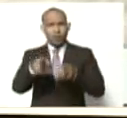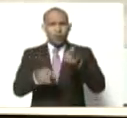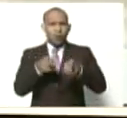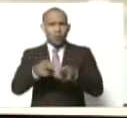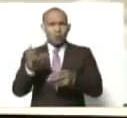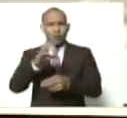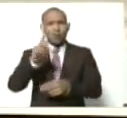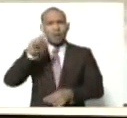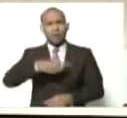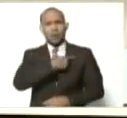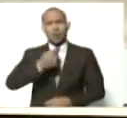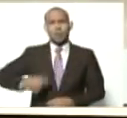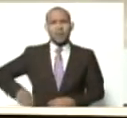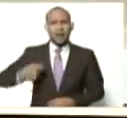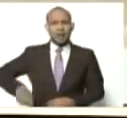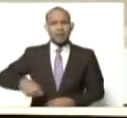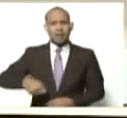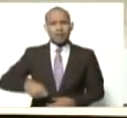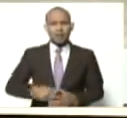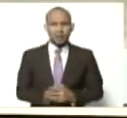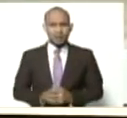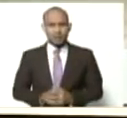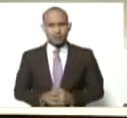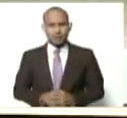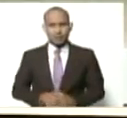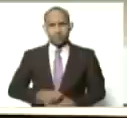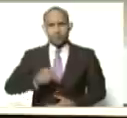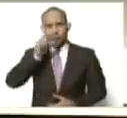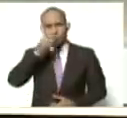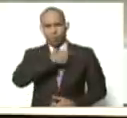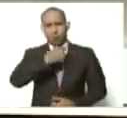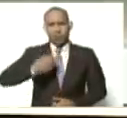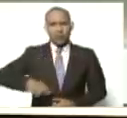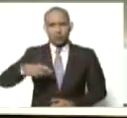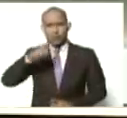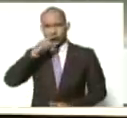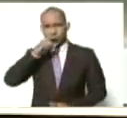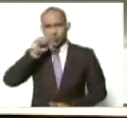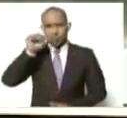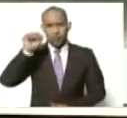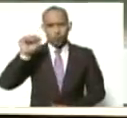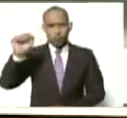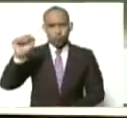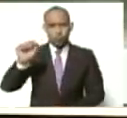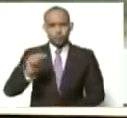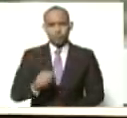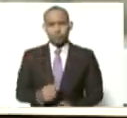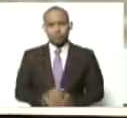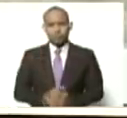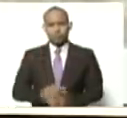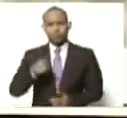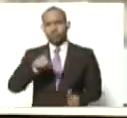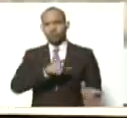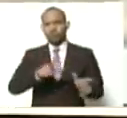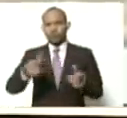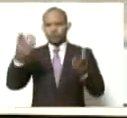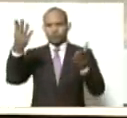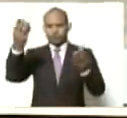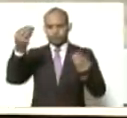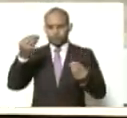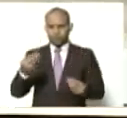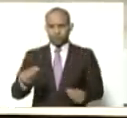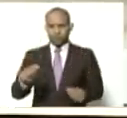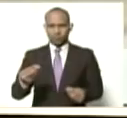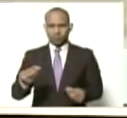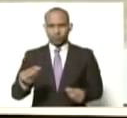el presidente. Obrero, el presidente de la clase obrera, Nicolás Maduro, aquí lo tiene en sus manos.